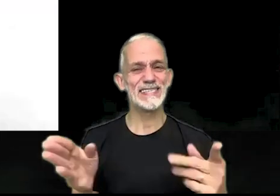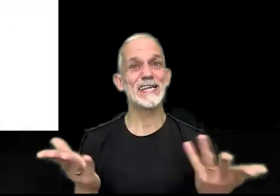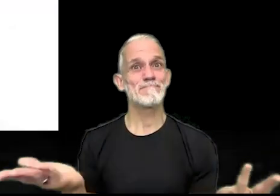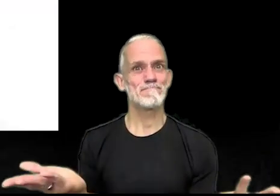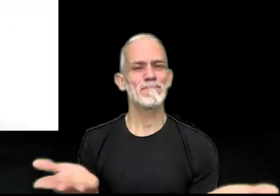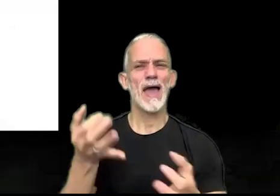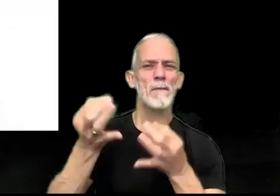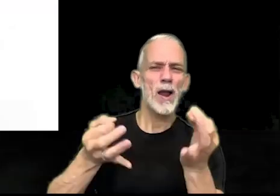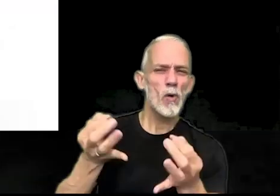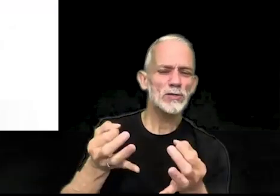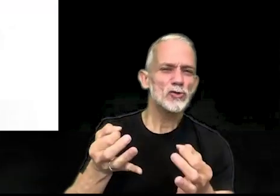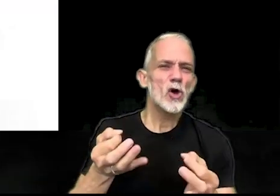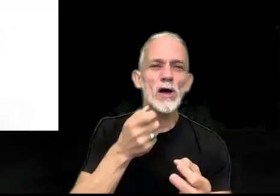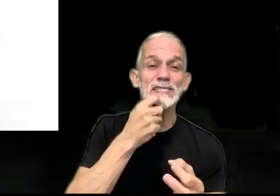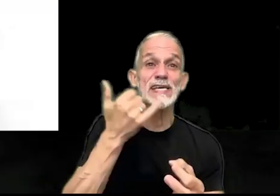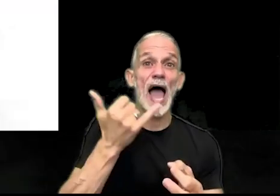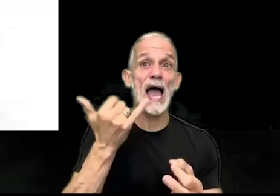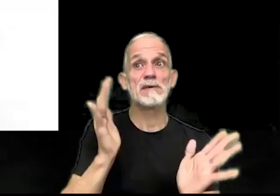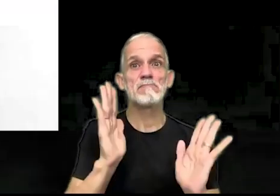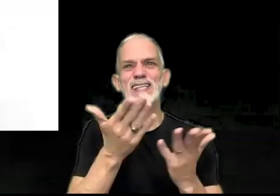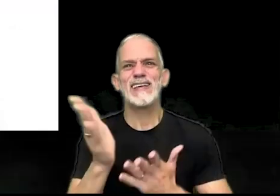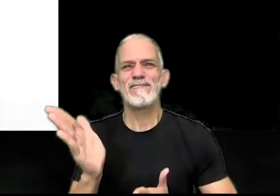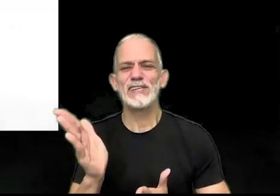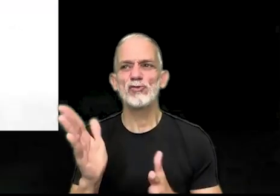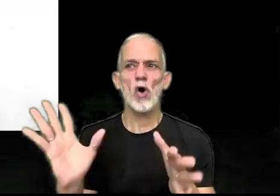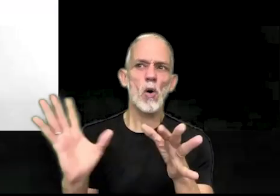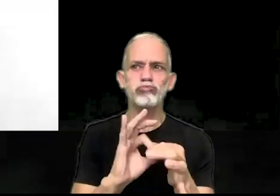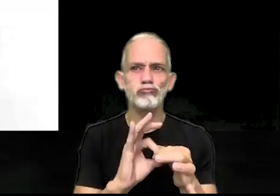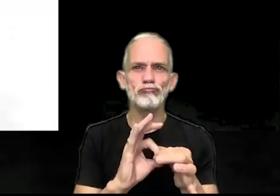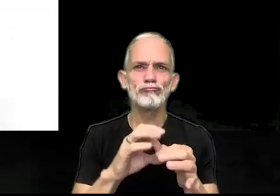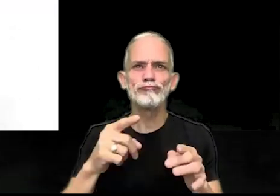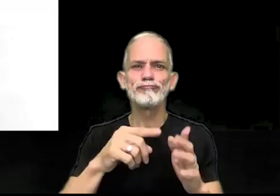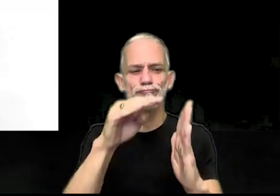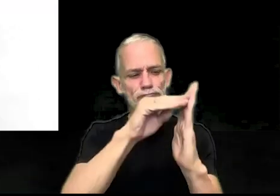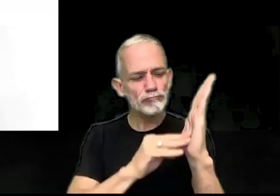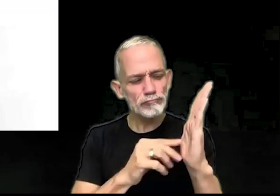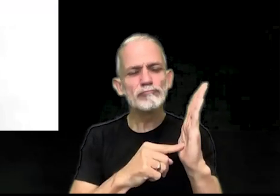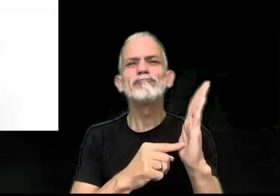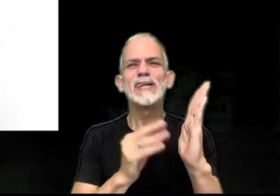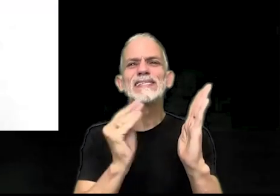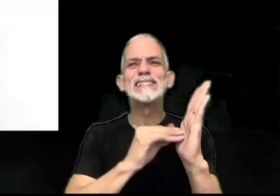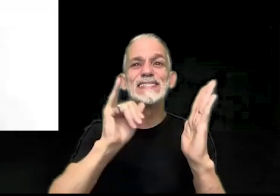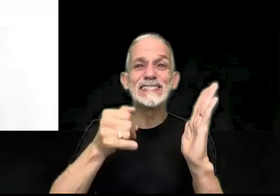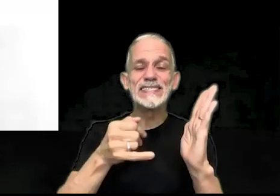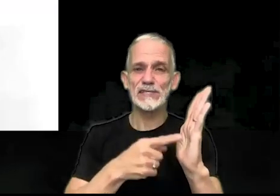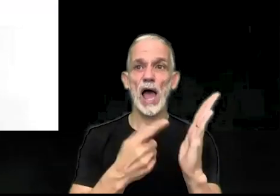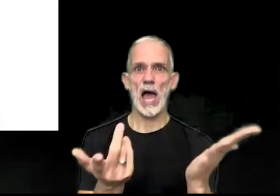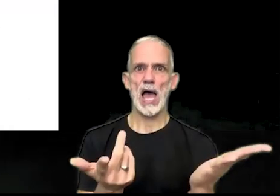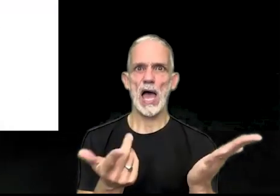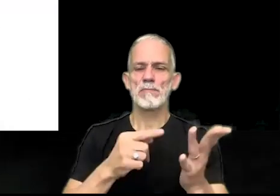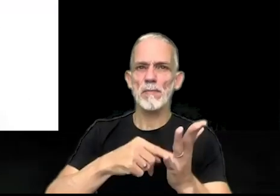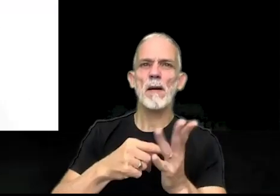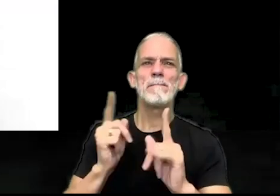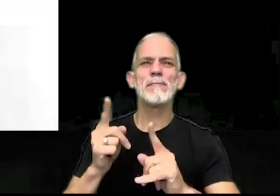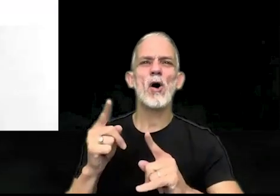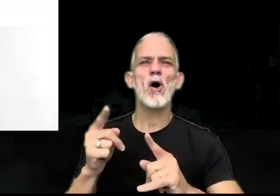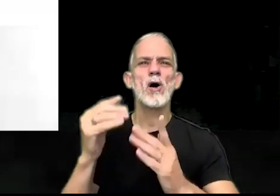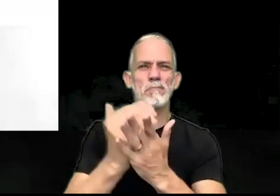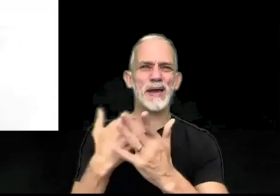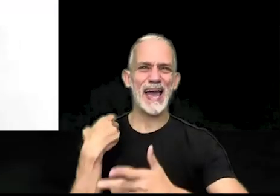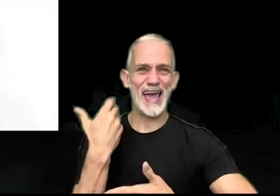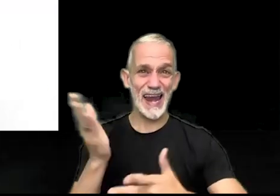evaluar si tienen algún servicio que se vincule dentro de este concepto, y están liquidando bajo el régimen